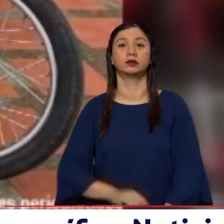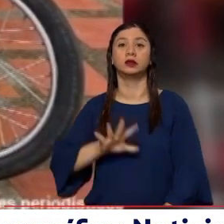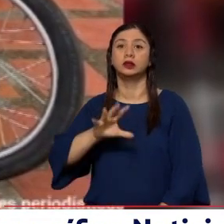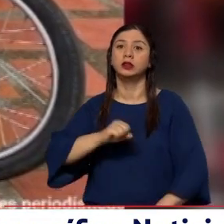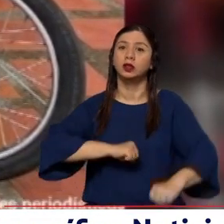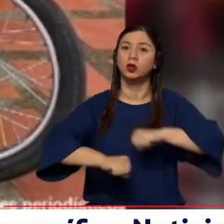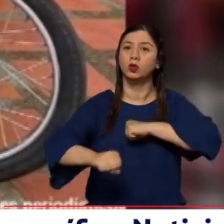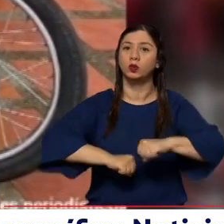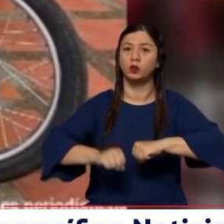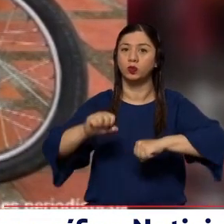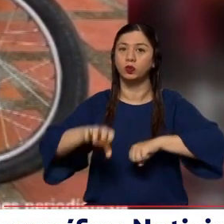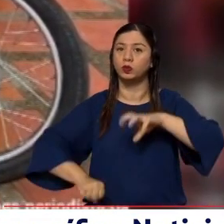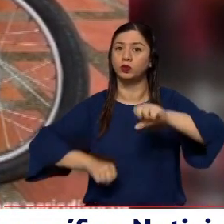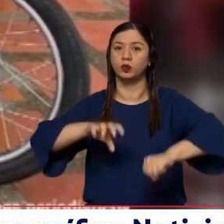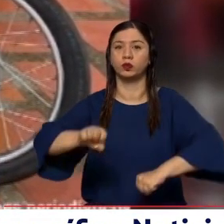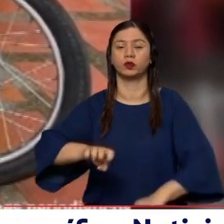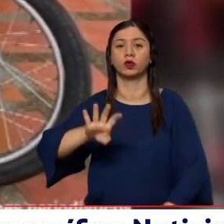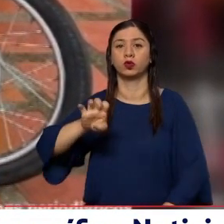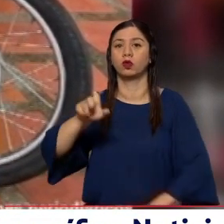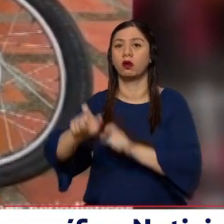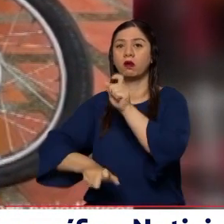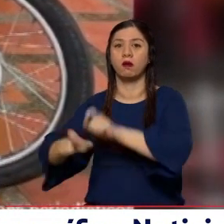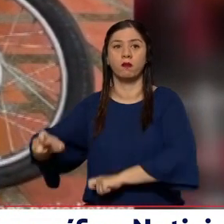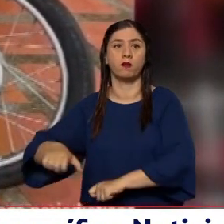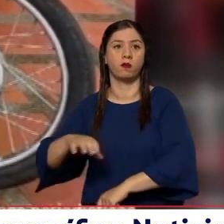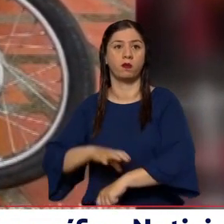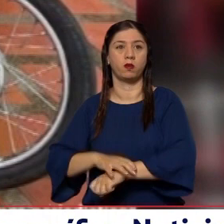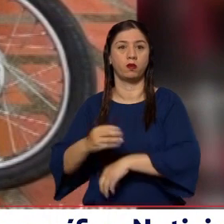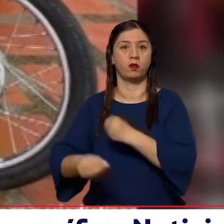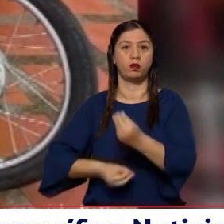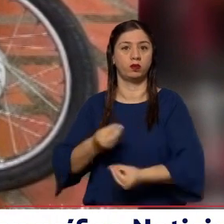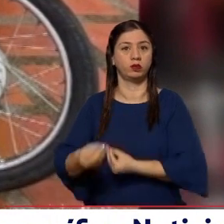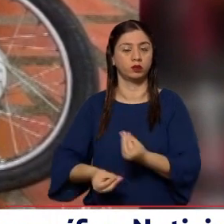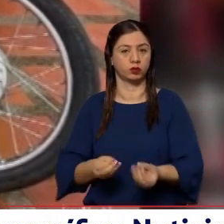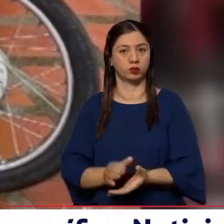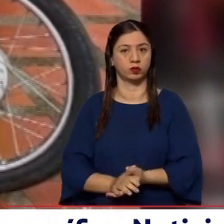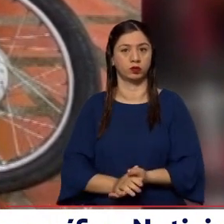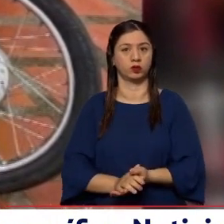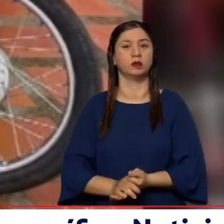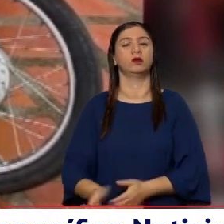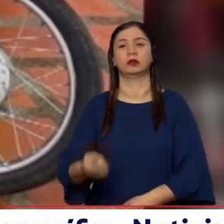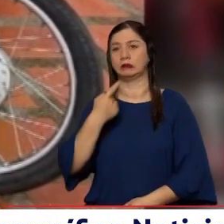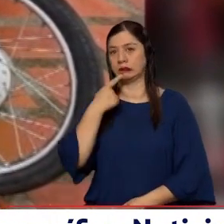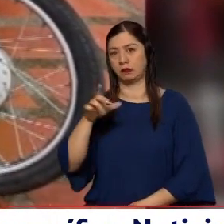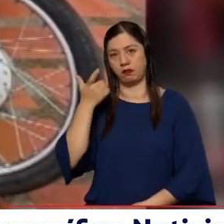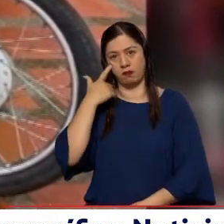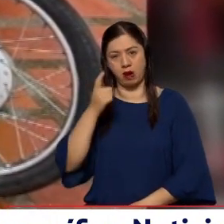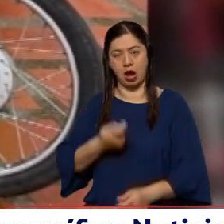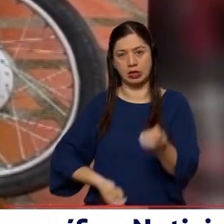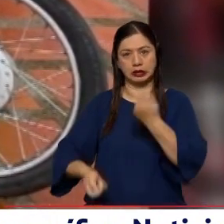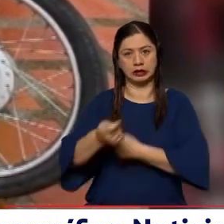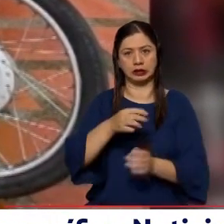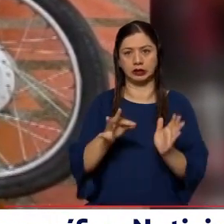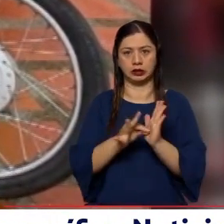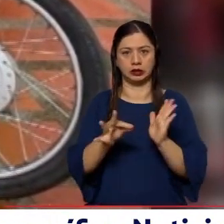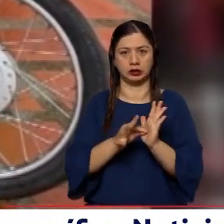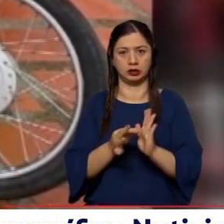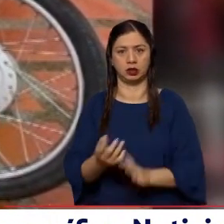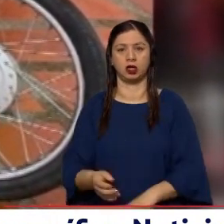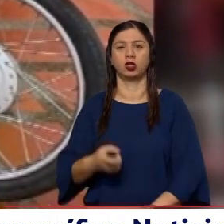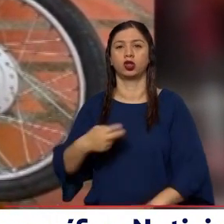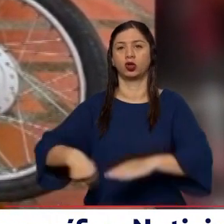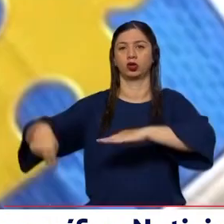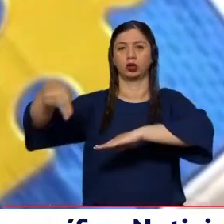diligencias de allanamiento, fueron capturados nueve integrantes del presunto grupo delincuencial Los Domiciliarios, señalados por tráfico de estupefacientes en la Unión